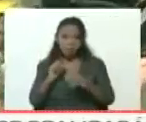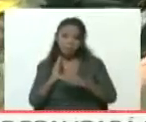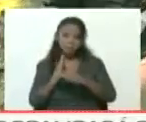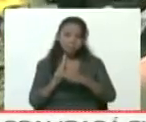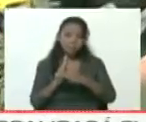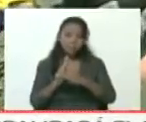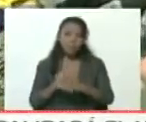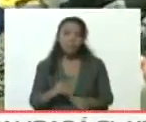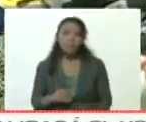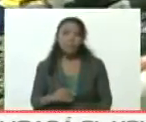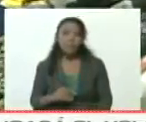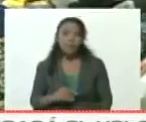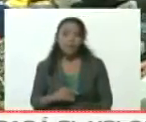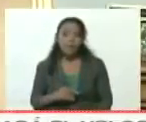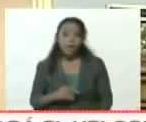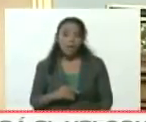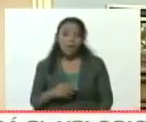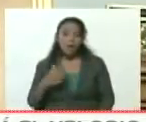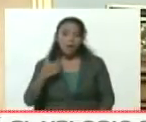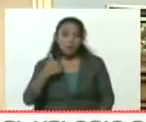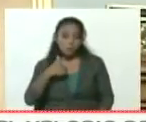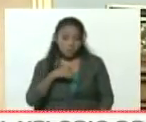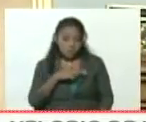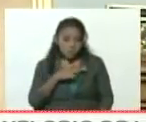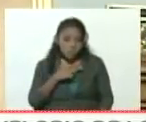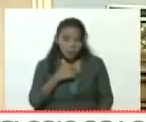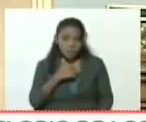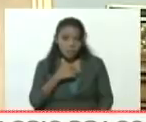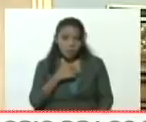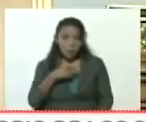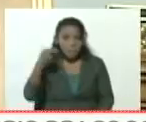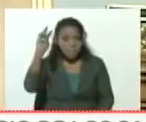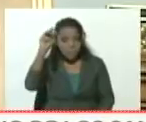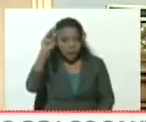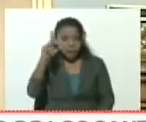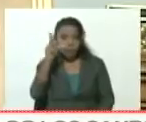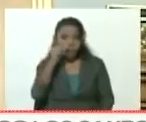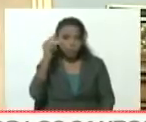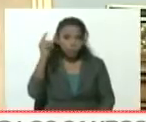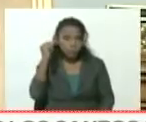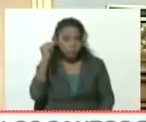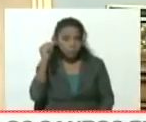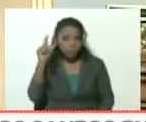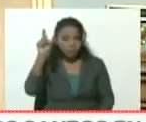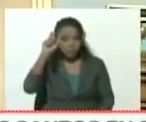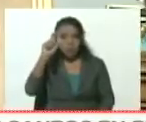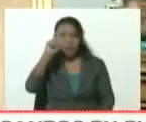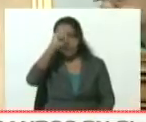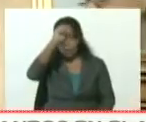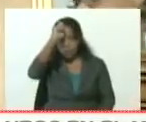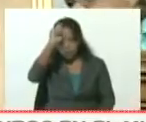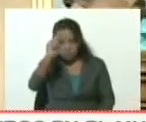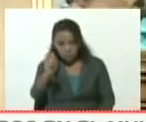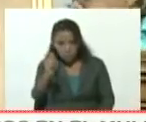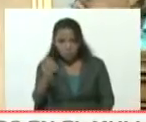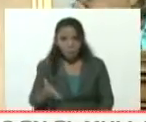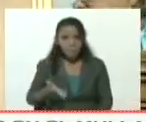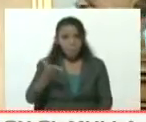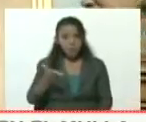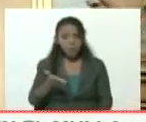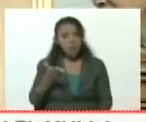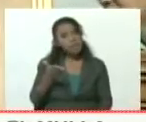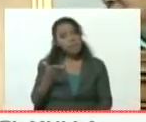compromiso patriota de nuestros educadores y educadoras, nosotros queremos hacer hoy un reconocimiento. Un reconocimiento que